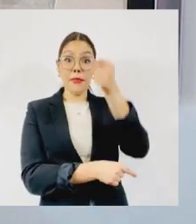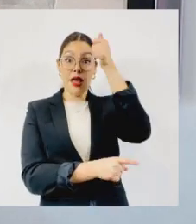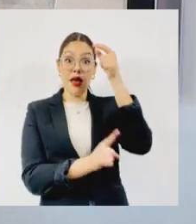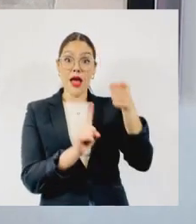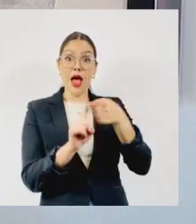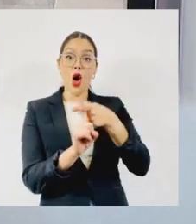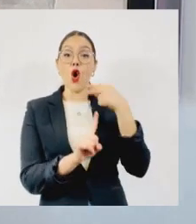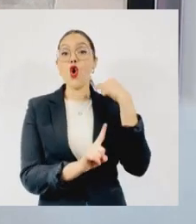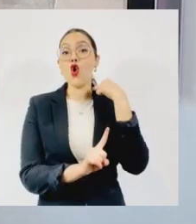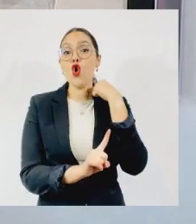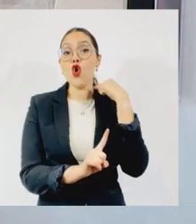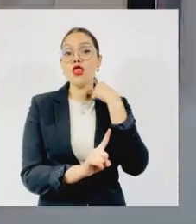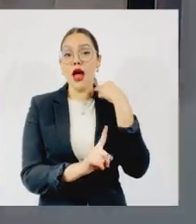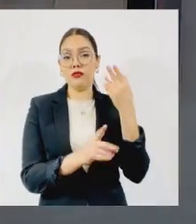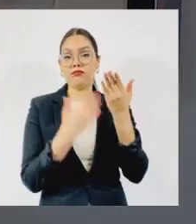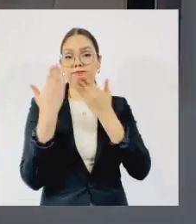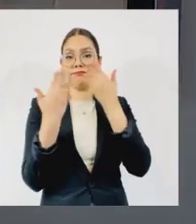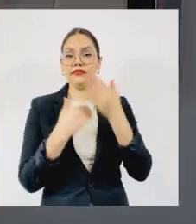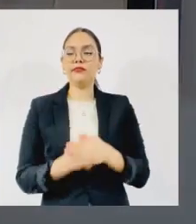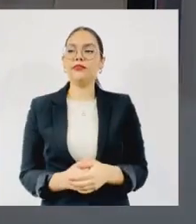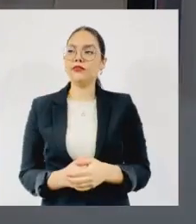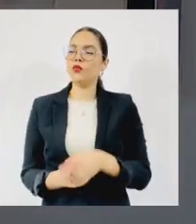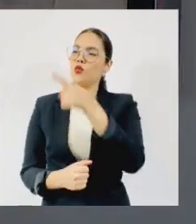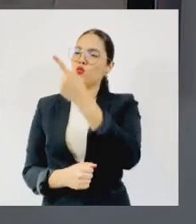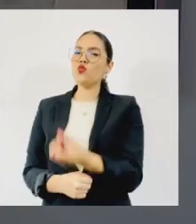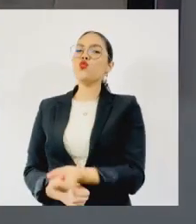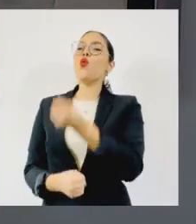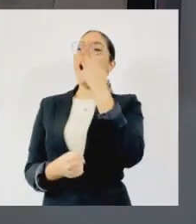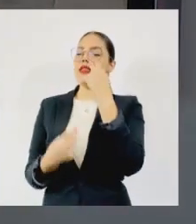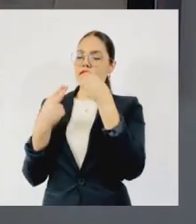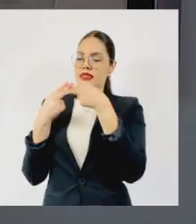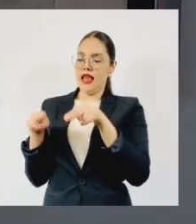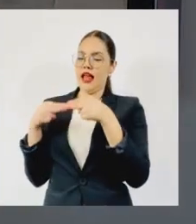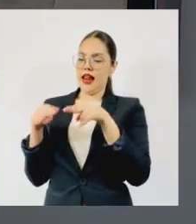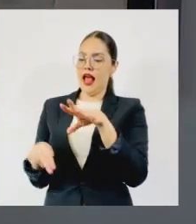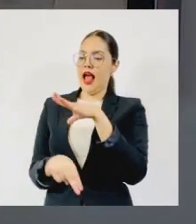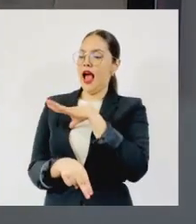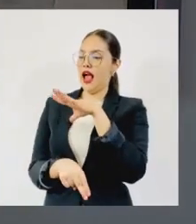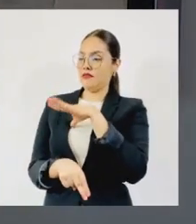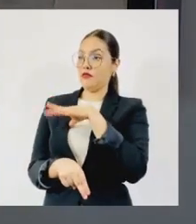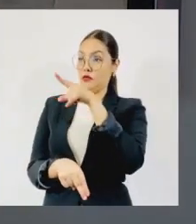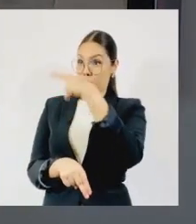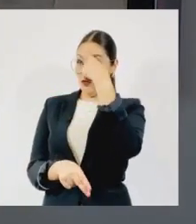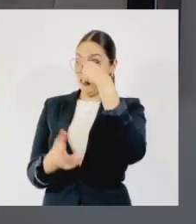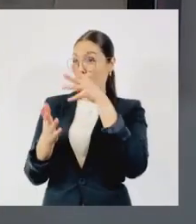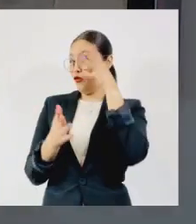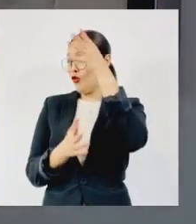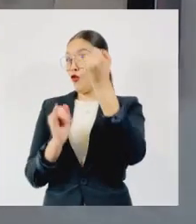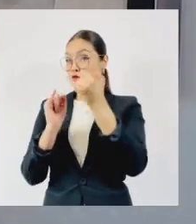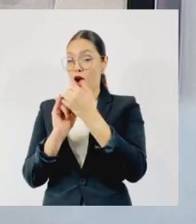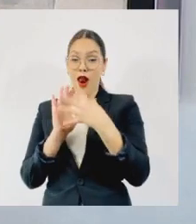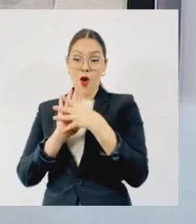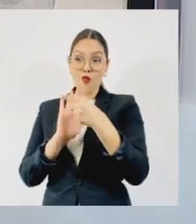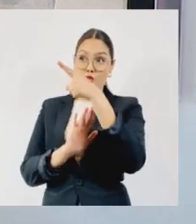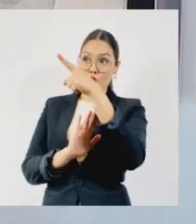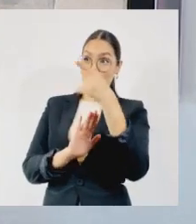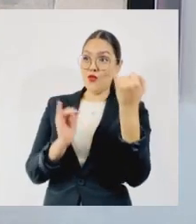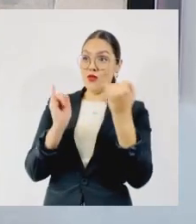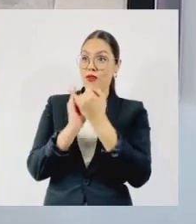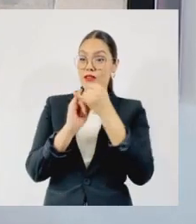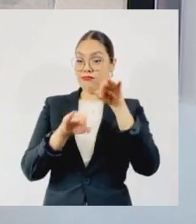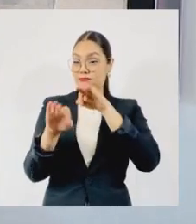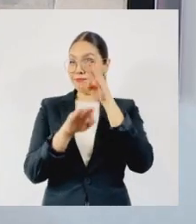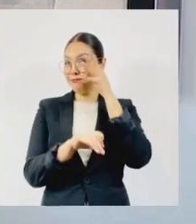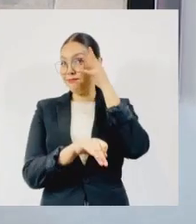notario antes que mi hija. ¿Cuántos nietos tienes? ¿Crees que también seguirán el camino de la abuela? Tengo